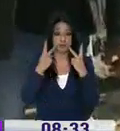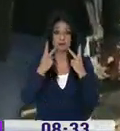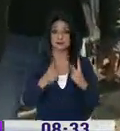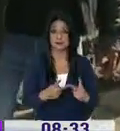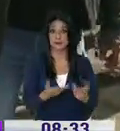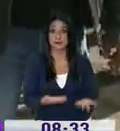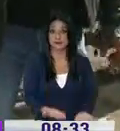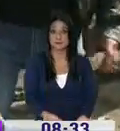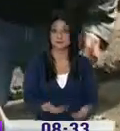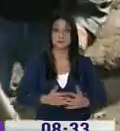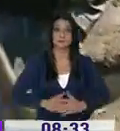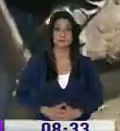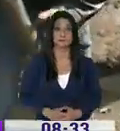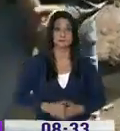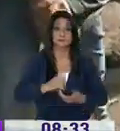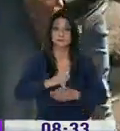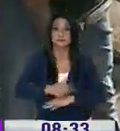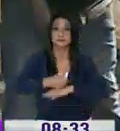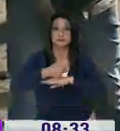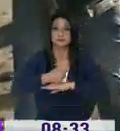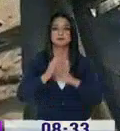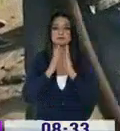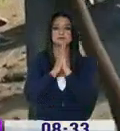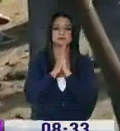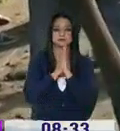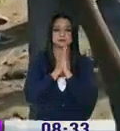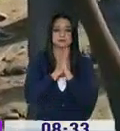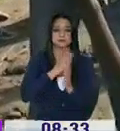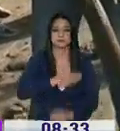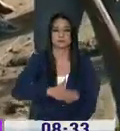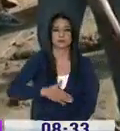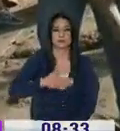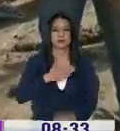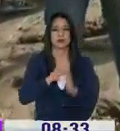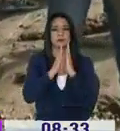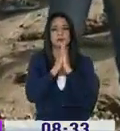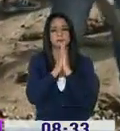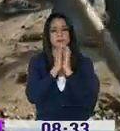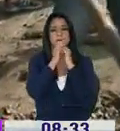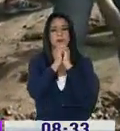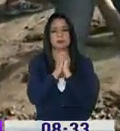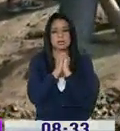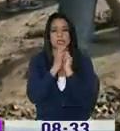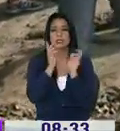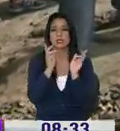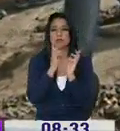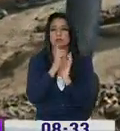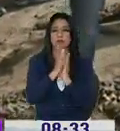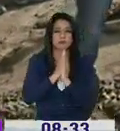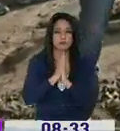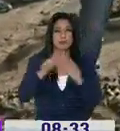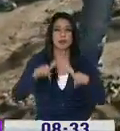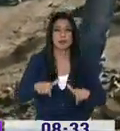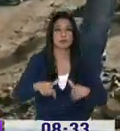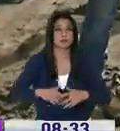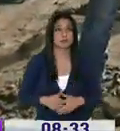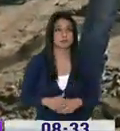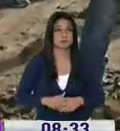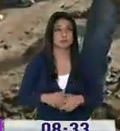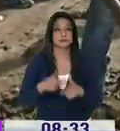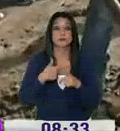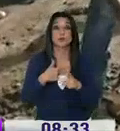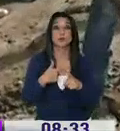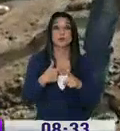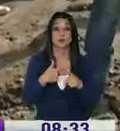así que las autoridades un periodo especial unas plegarias una romería para todo esto que está pasando aquí porque si es urgente